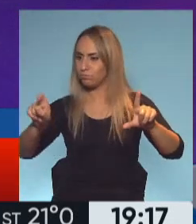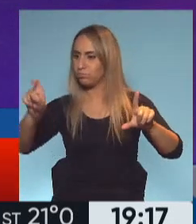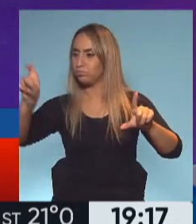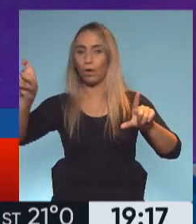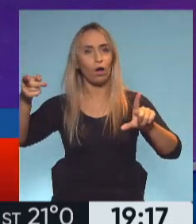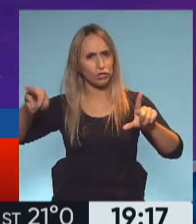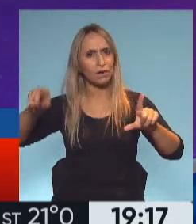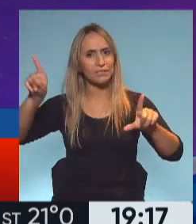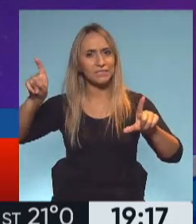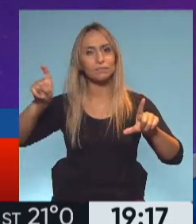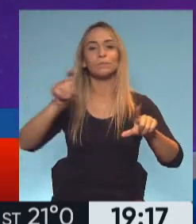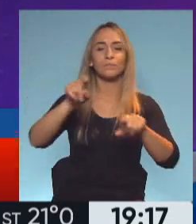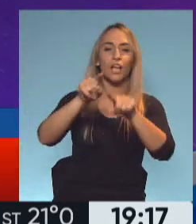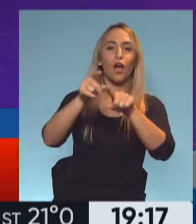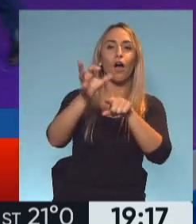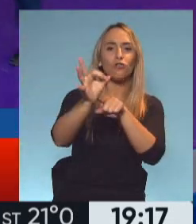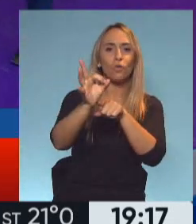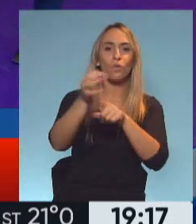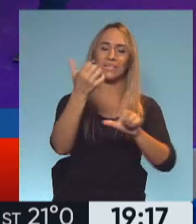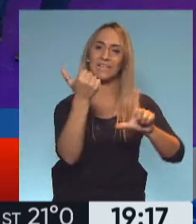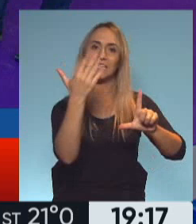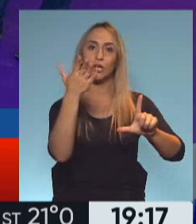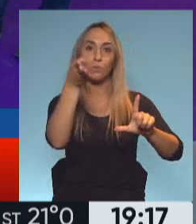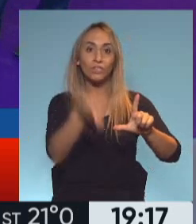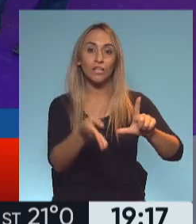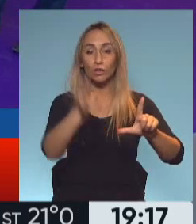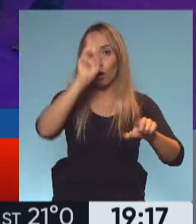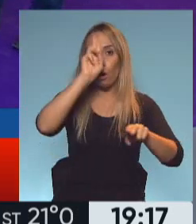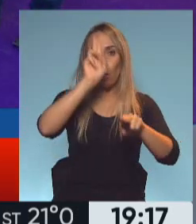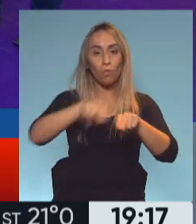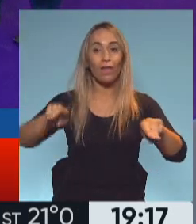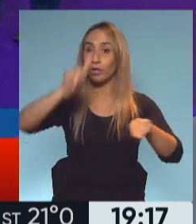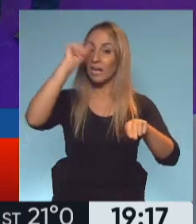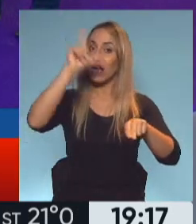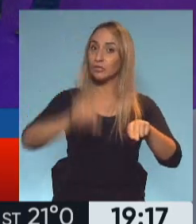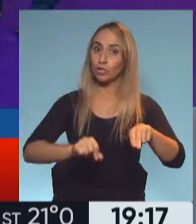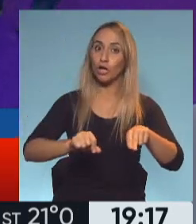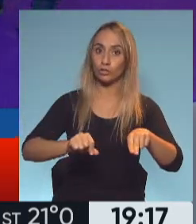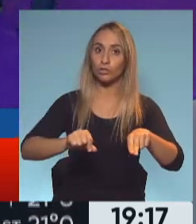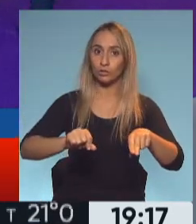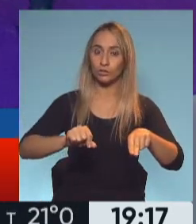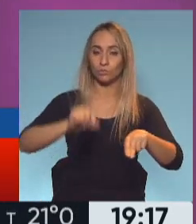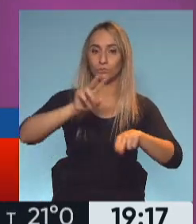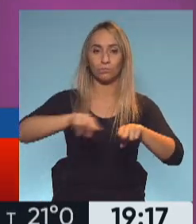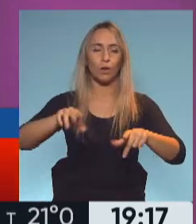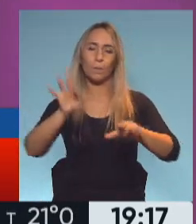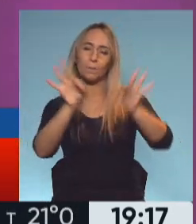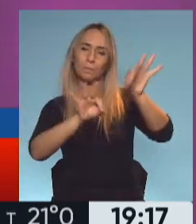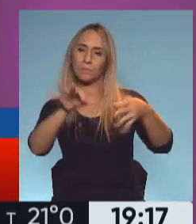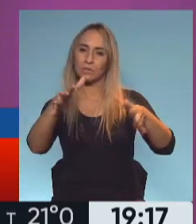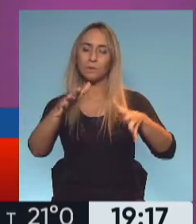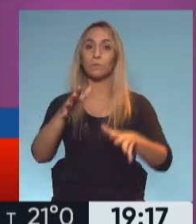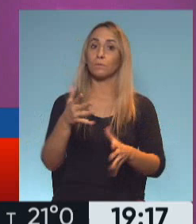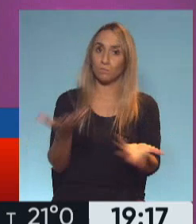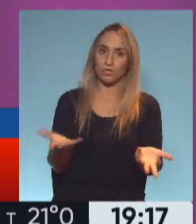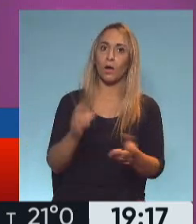octubre llegó al 65% la ocupación de camas en nivel nación, pero esto era un promedio. Entonces, en algún momento Jujuy estaba al